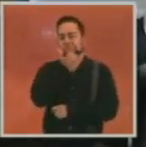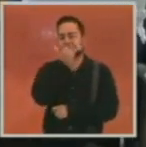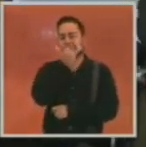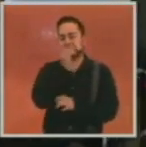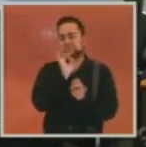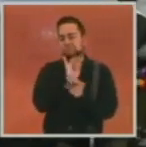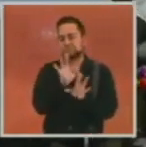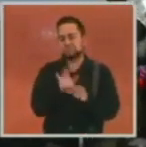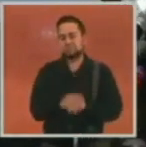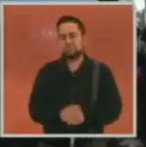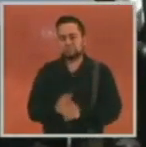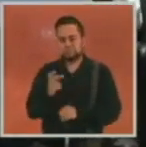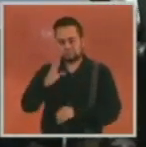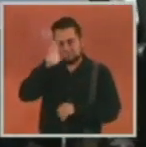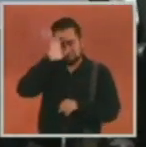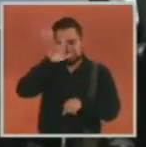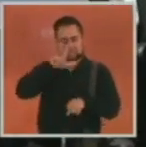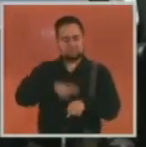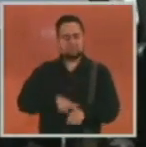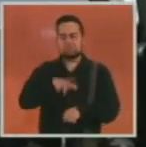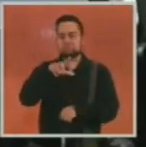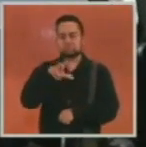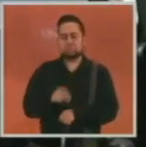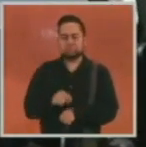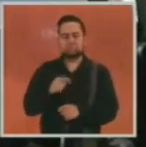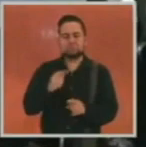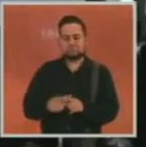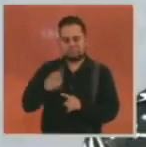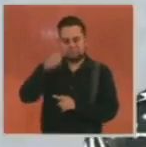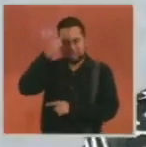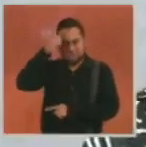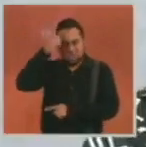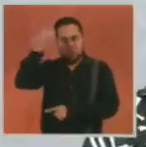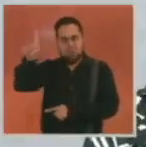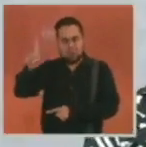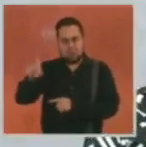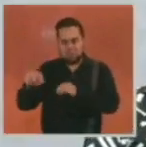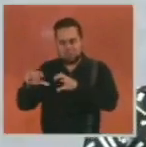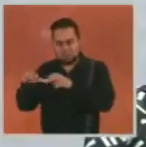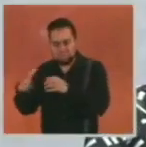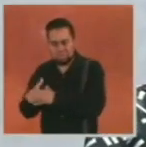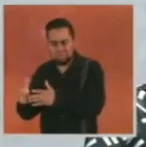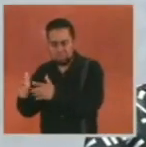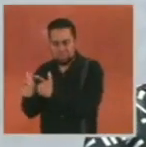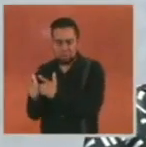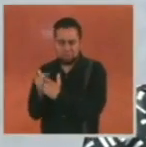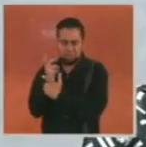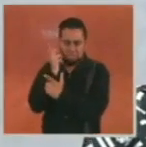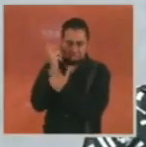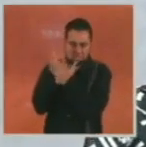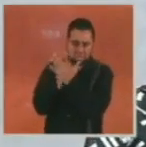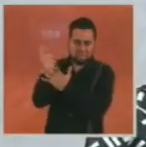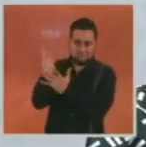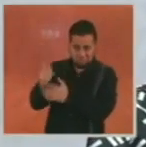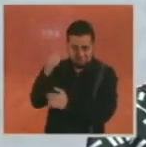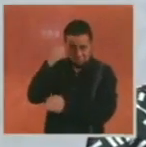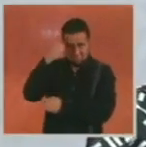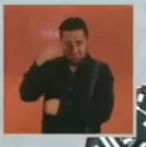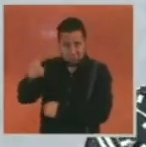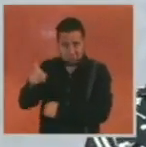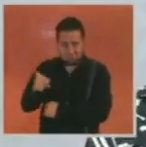error la cultura no es patrimonio de una oligarquía o de un grupo